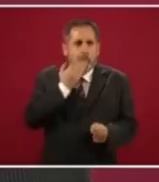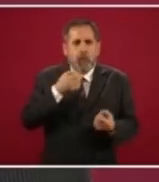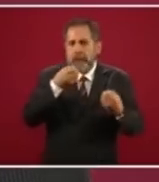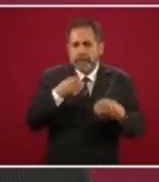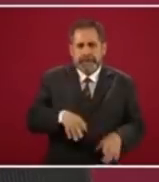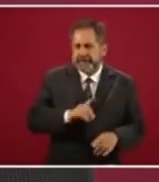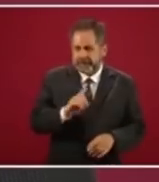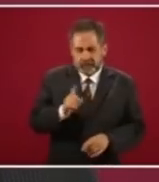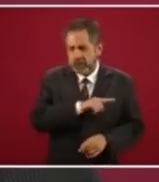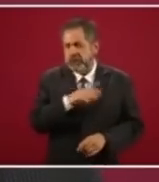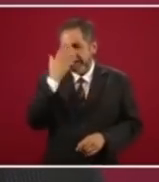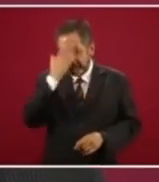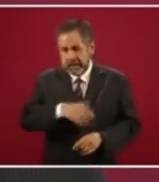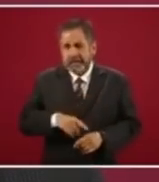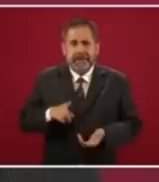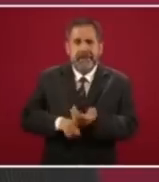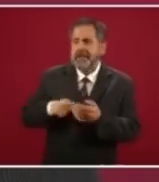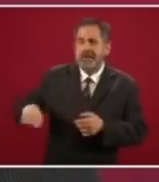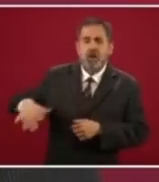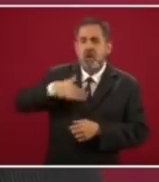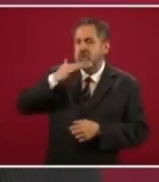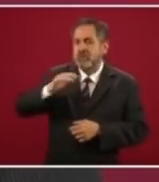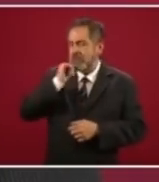Ya saben que no hay corrupción.